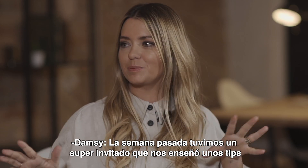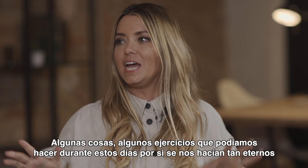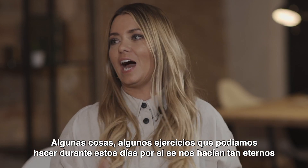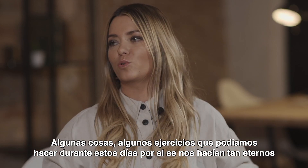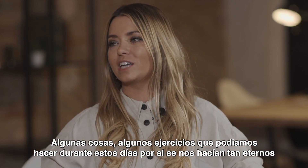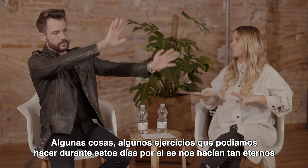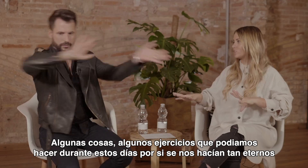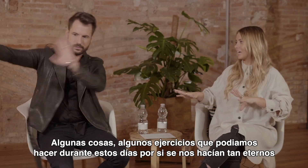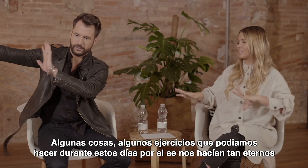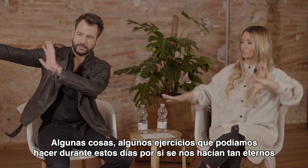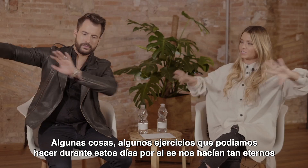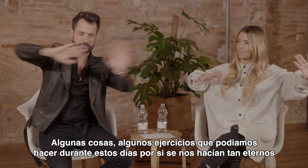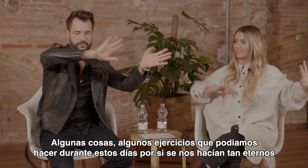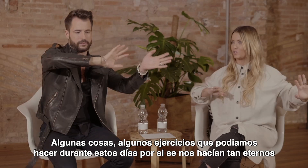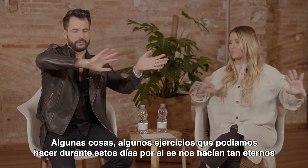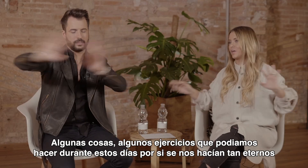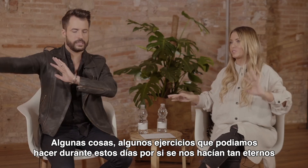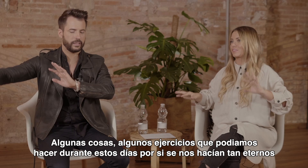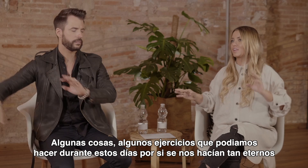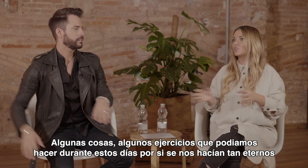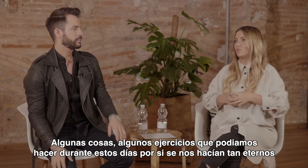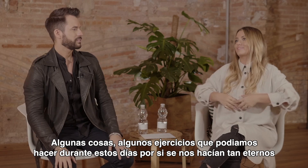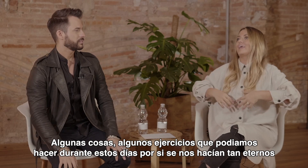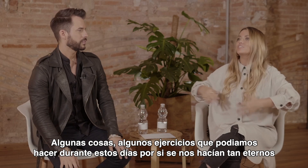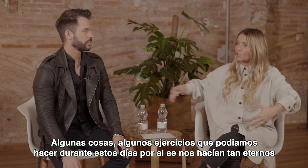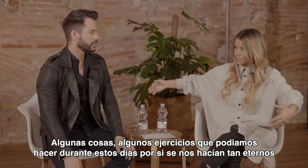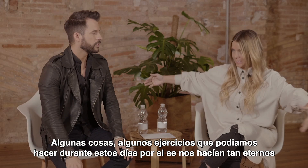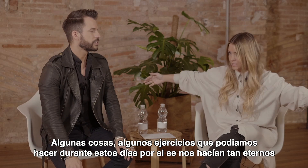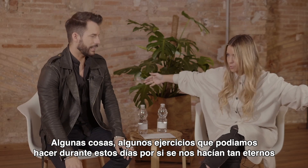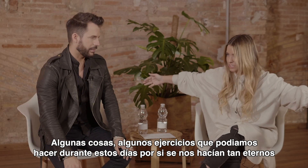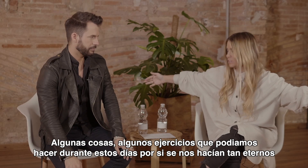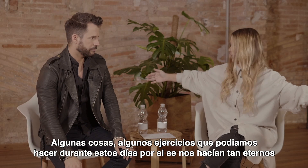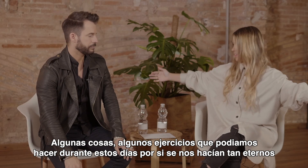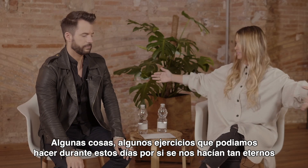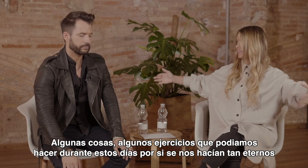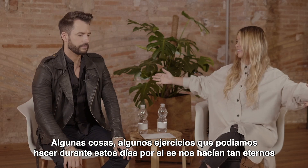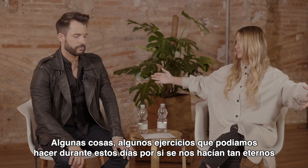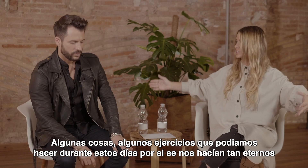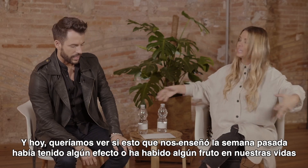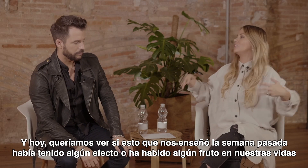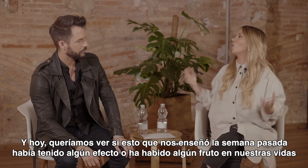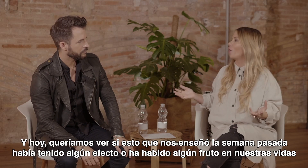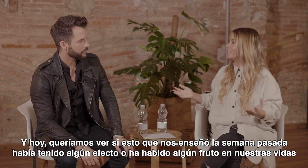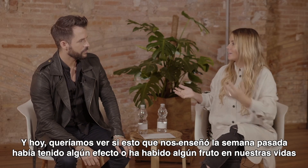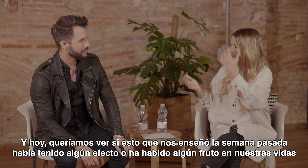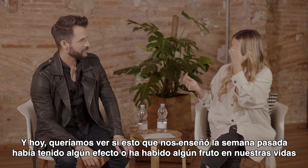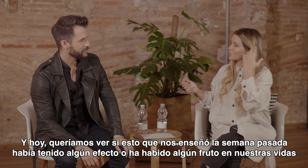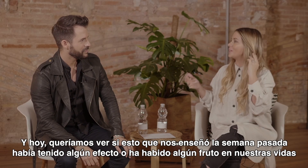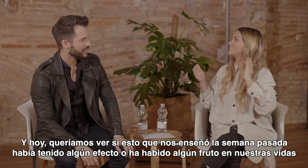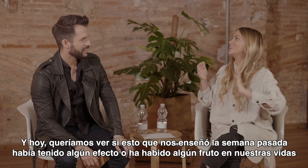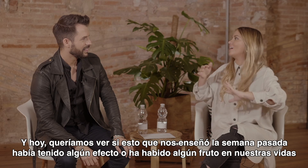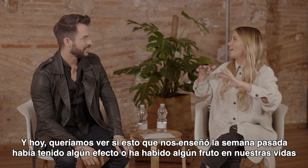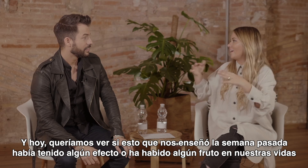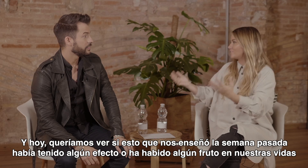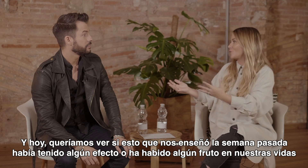algunos tips, algunas cosas, algunos ejercicios que podíamos hacer durante estos días, por si se nos hacían tan eternos, y hoy queríamos